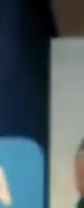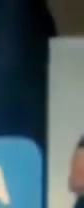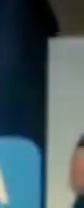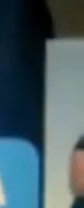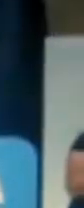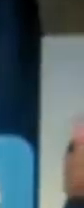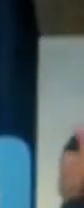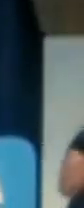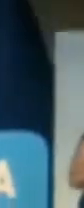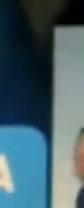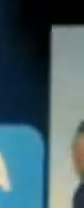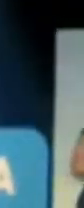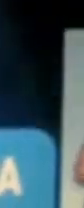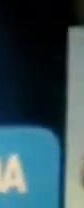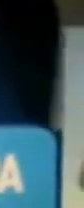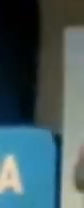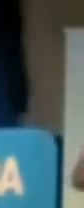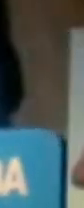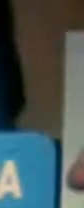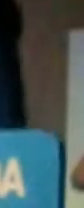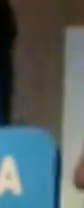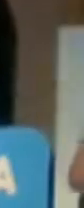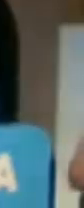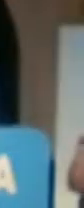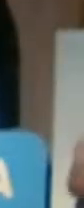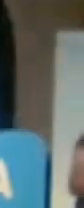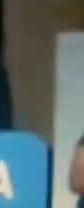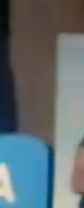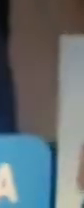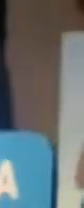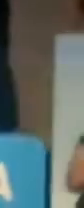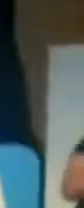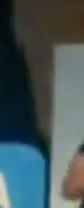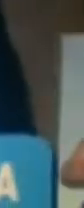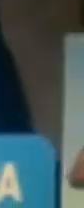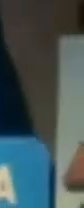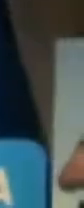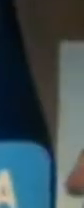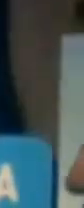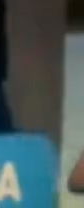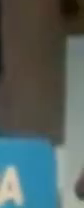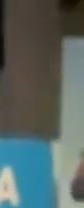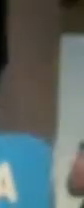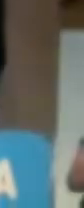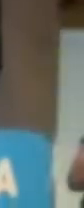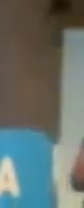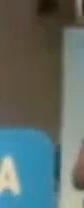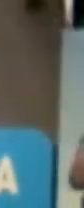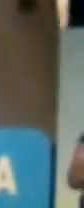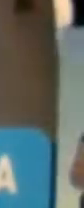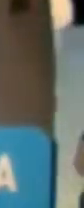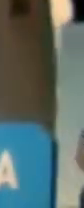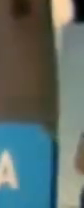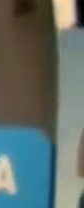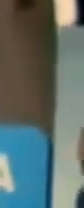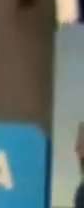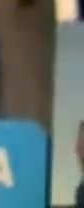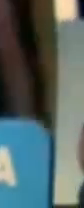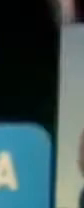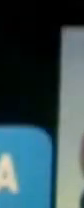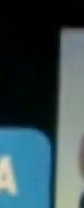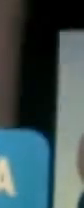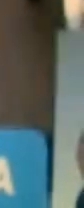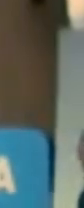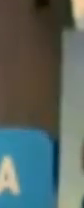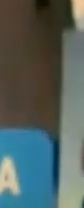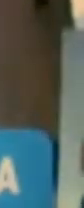este, porque la verdad yo esto sí lo quiero dimensionar adecuadamente. Estos son 340,